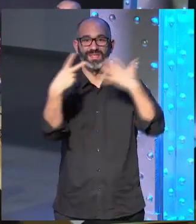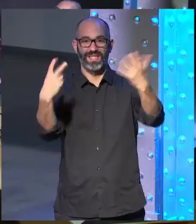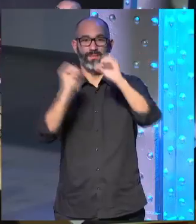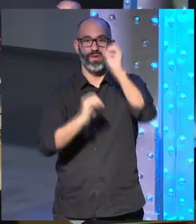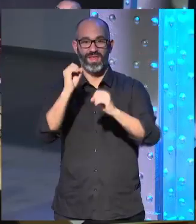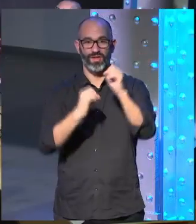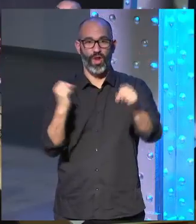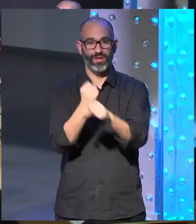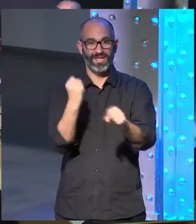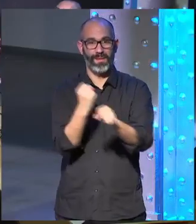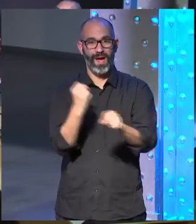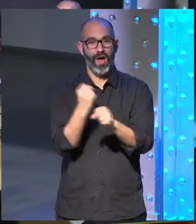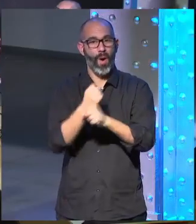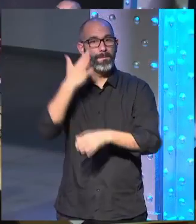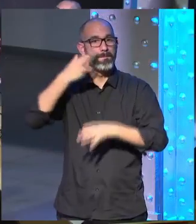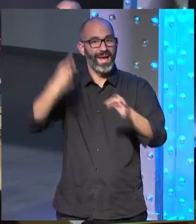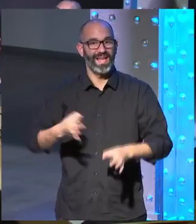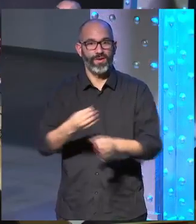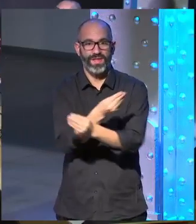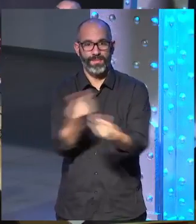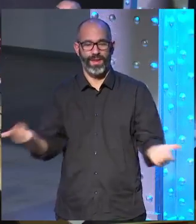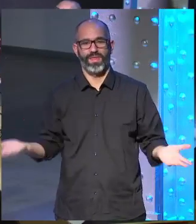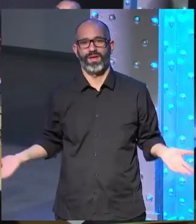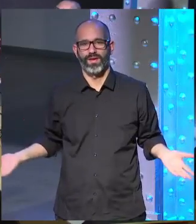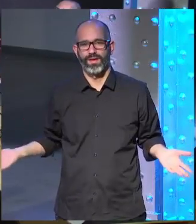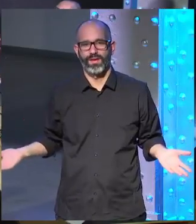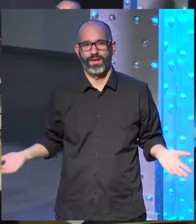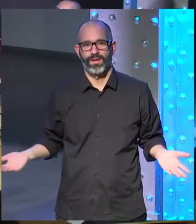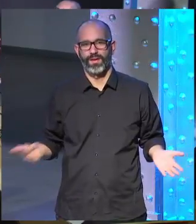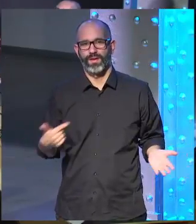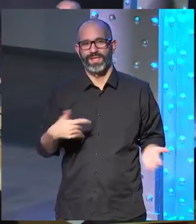los trabajos están en riesgo de desaparecer.